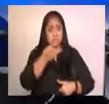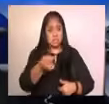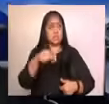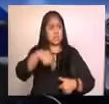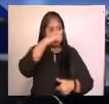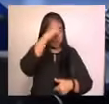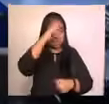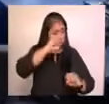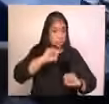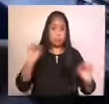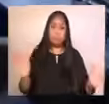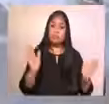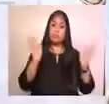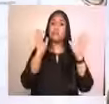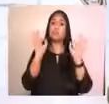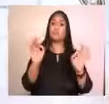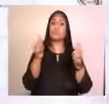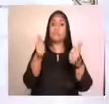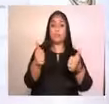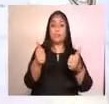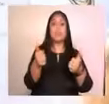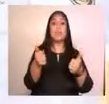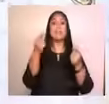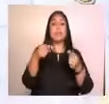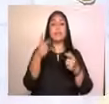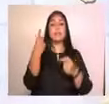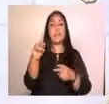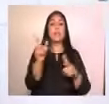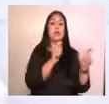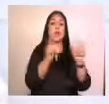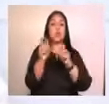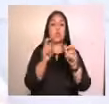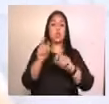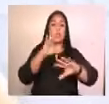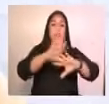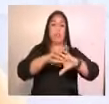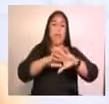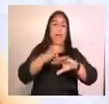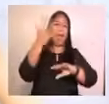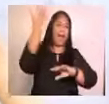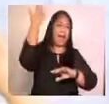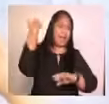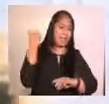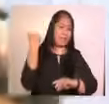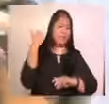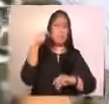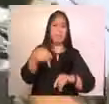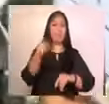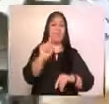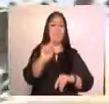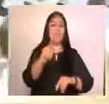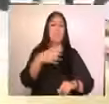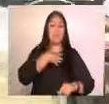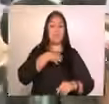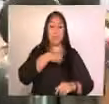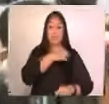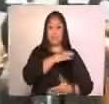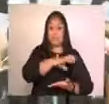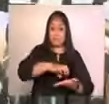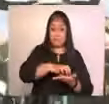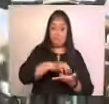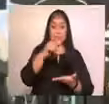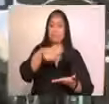de recuperación del control de una cárcel que ya no estaba en manos del Estado. Lo que pasaba